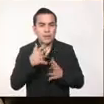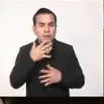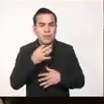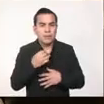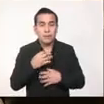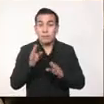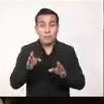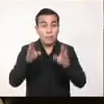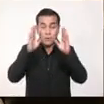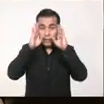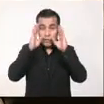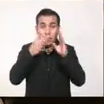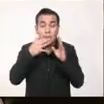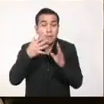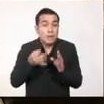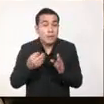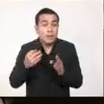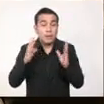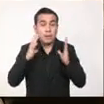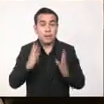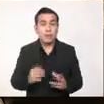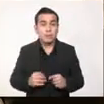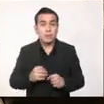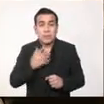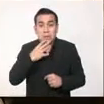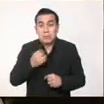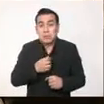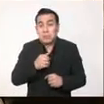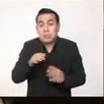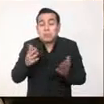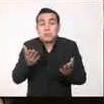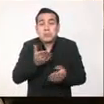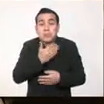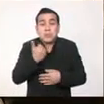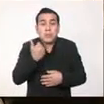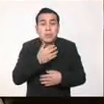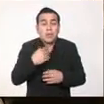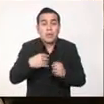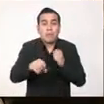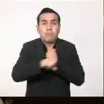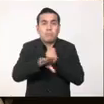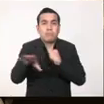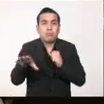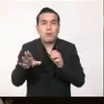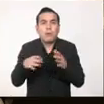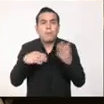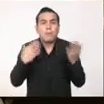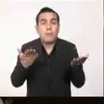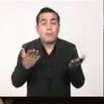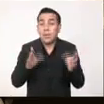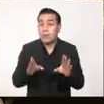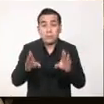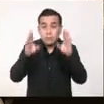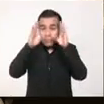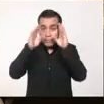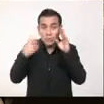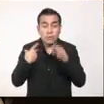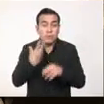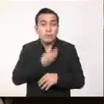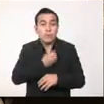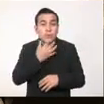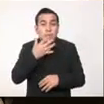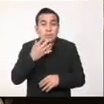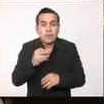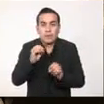no escucha la versión, les dicen a saber que es Andrés en otro lado y termina publicando eso porque no escuchó la otra parte, cuando